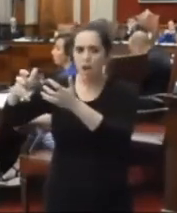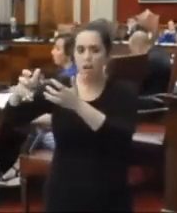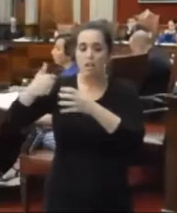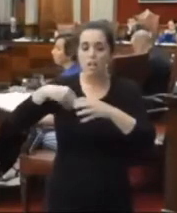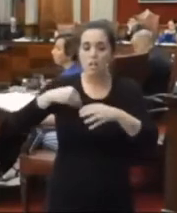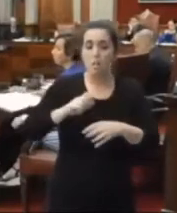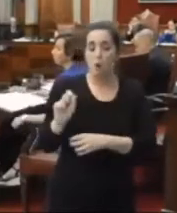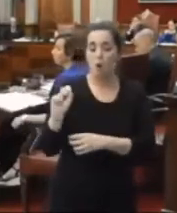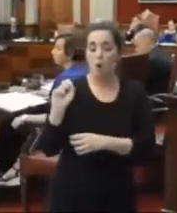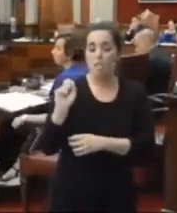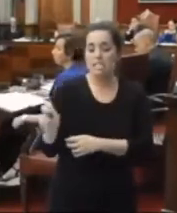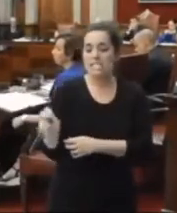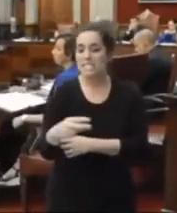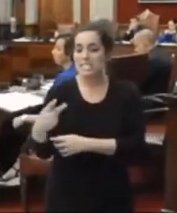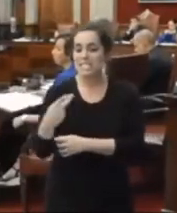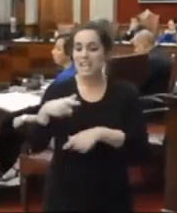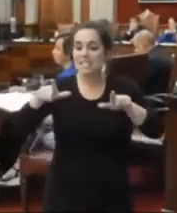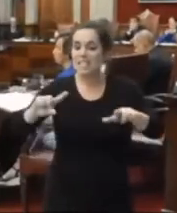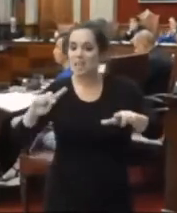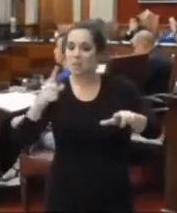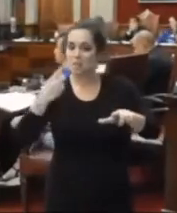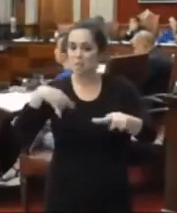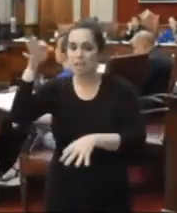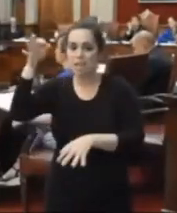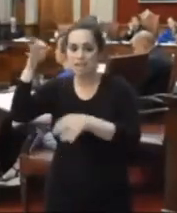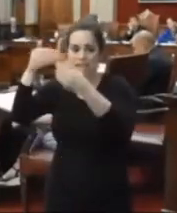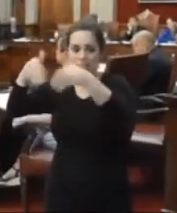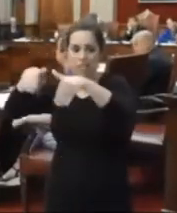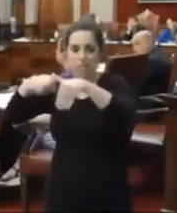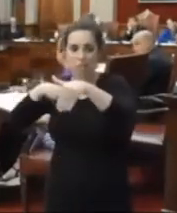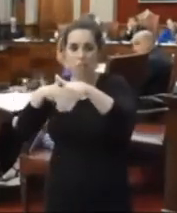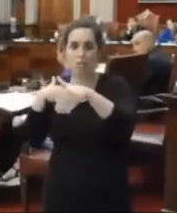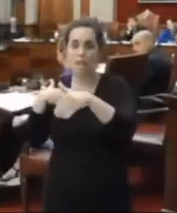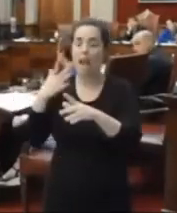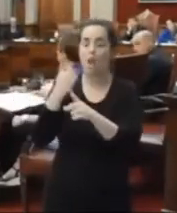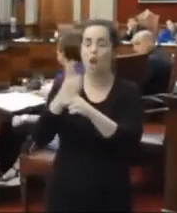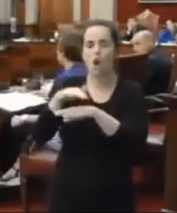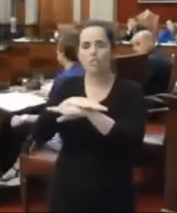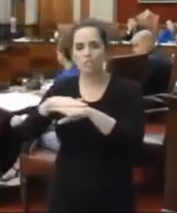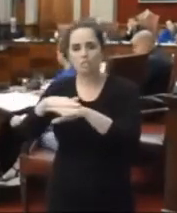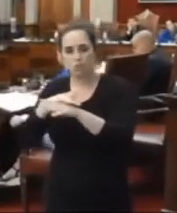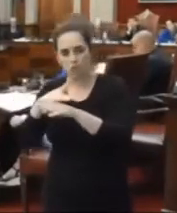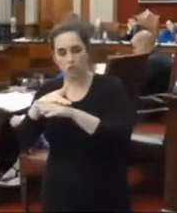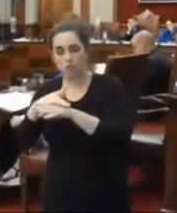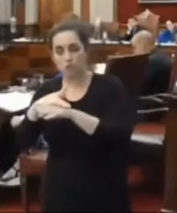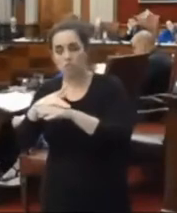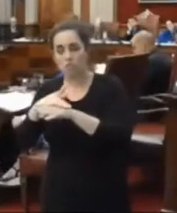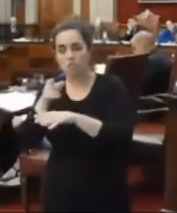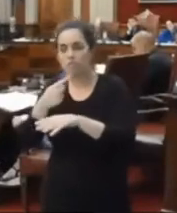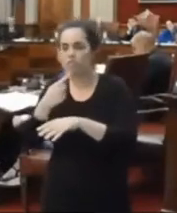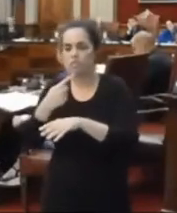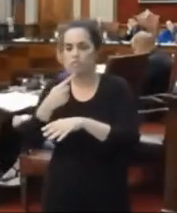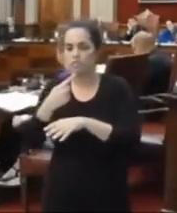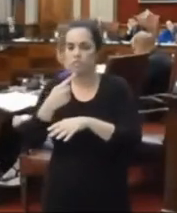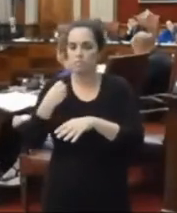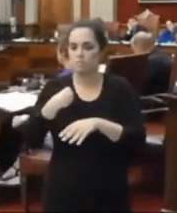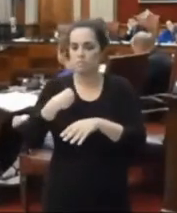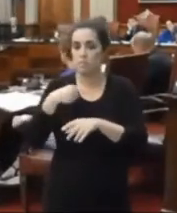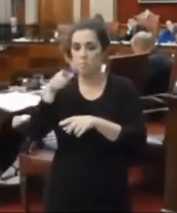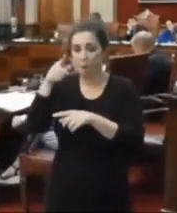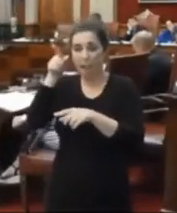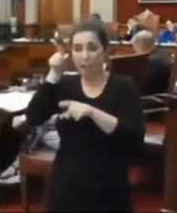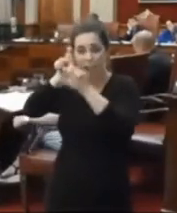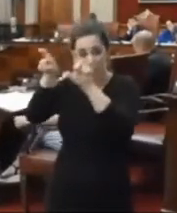Sala Primera del Tribunal Contencioso Administrativo declaró la nulidad de lo